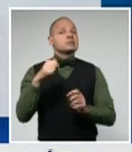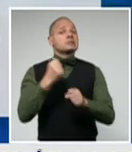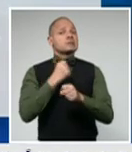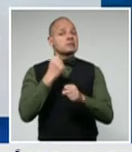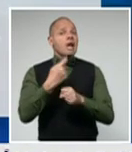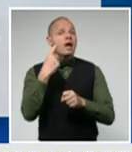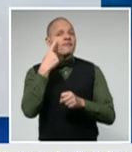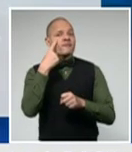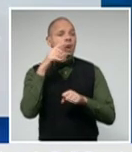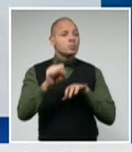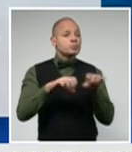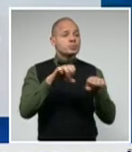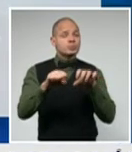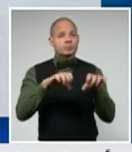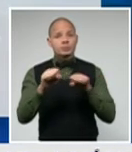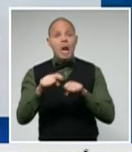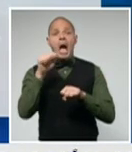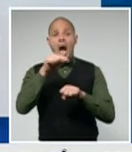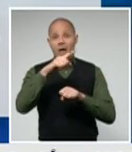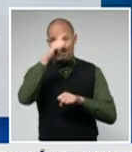formas hay una transmisión